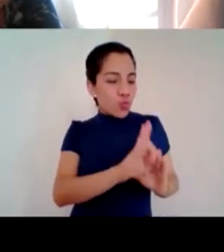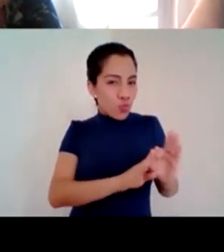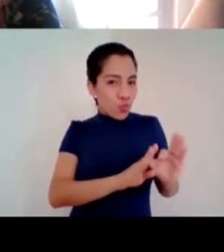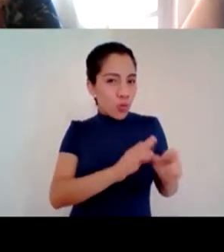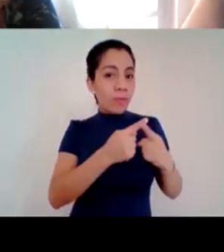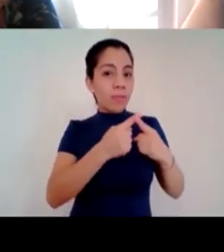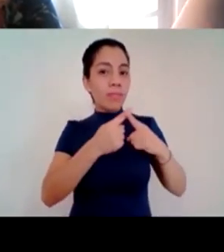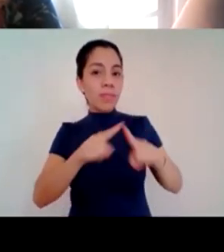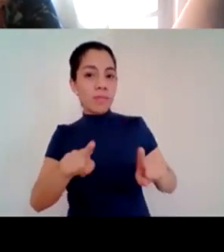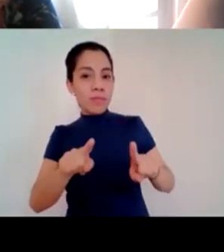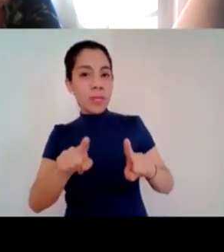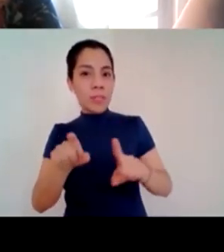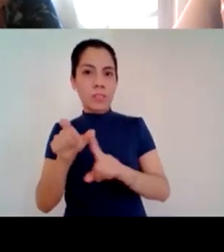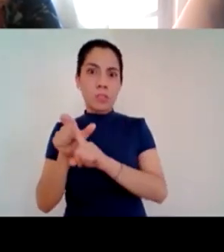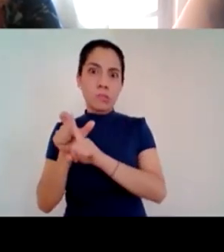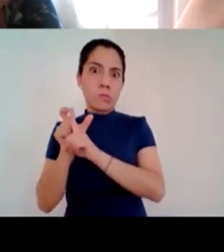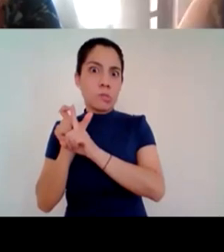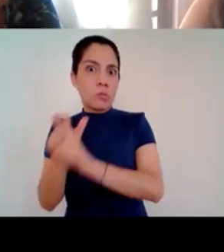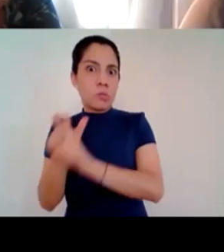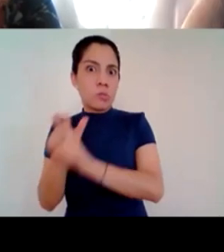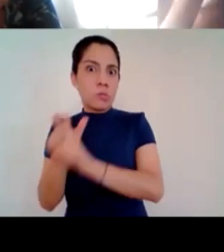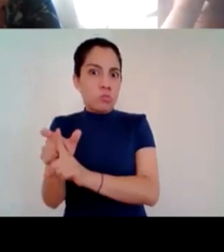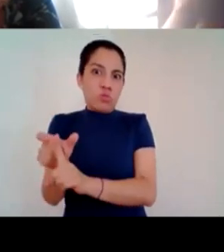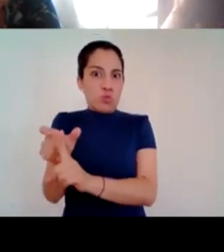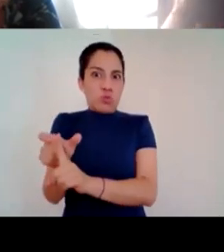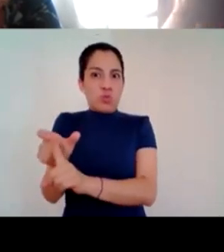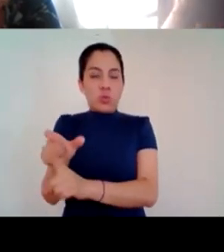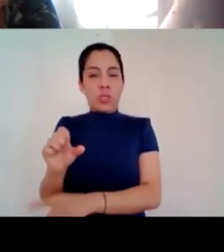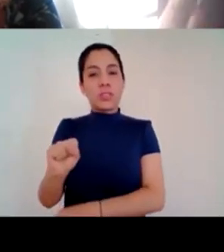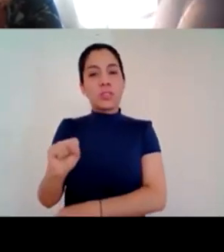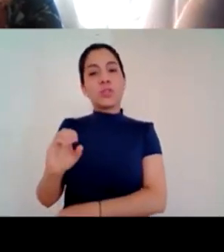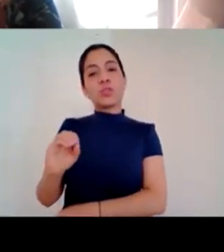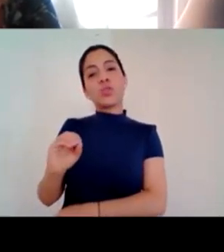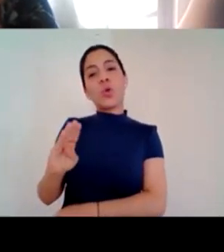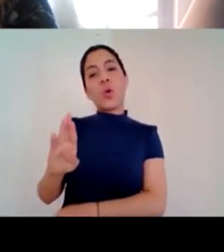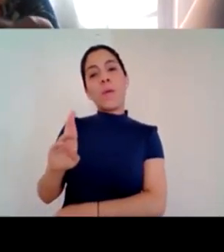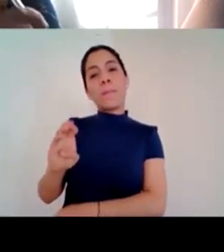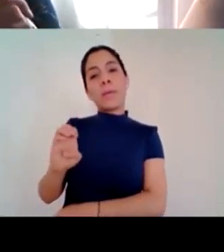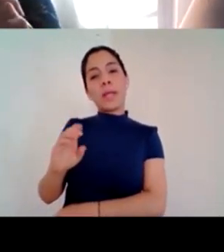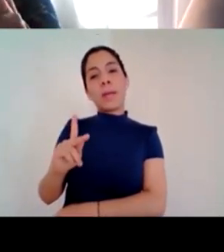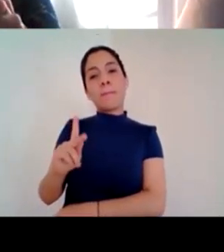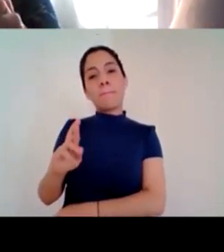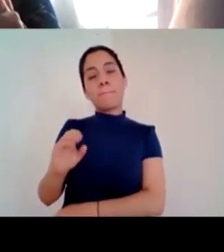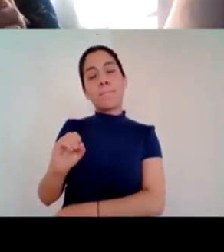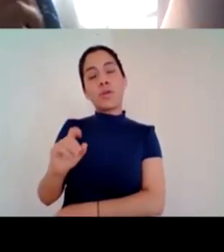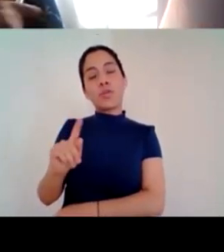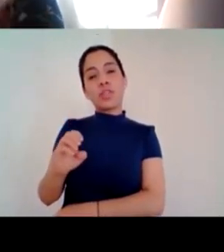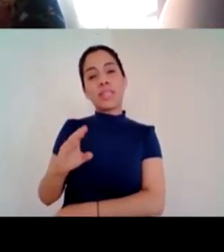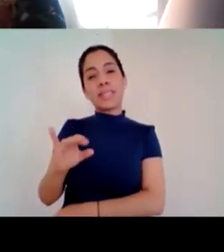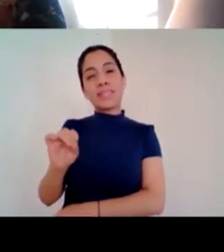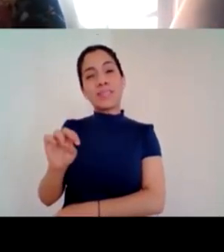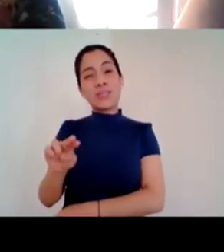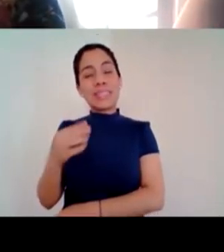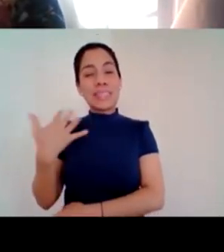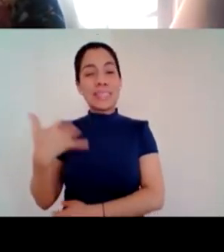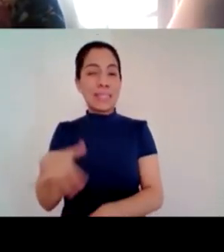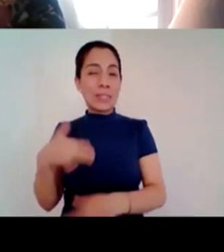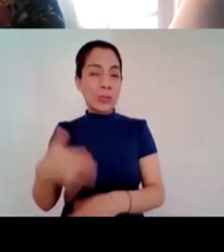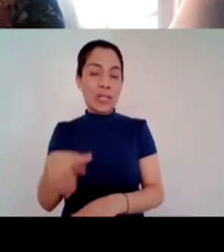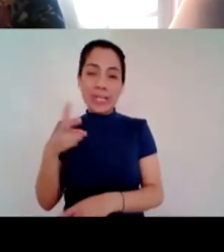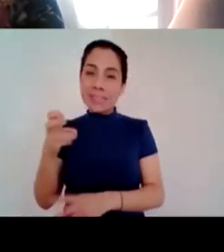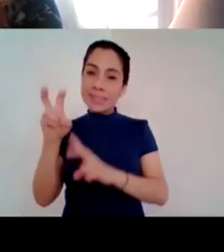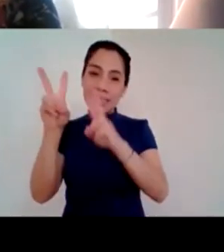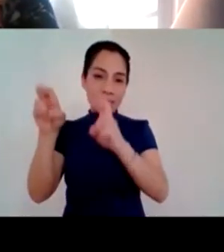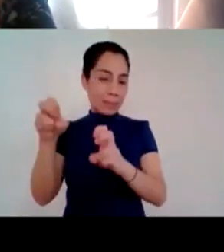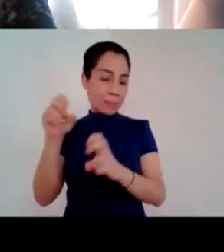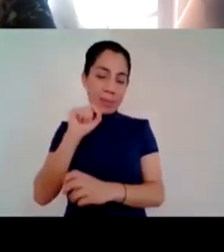me hubiera gustado tener esta pregunta antes porque da como para desarrollar mucho pero ya tenemos realmente muy poquito tiempo de verdad o sea literalmente